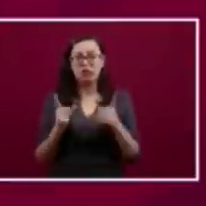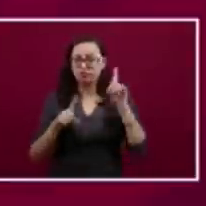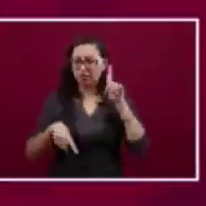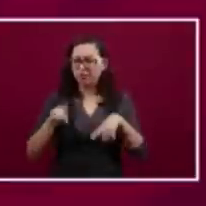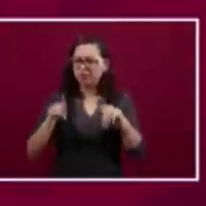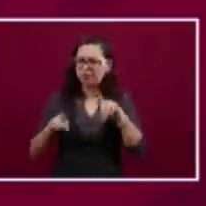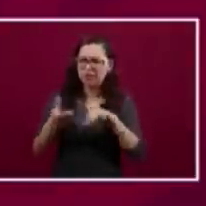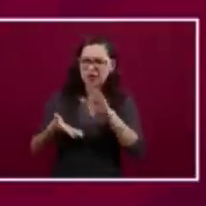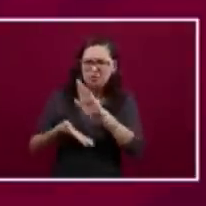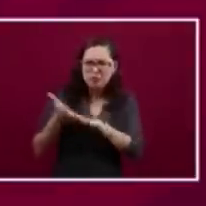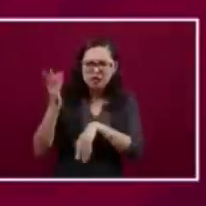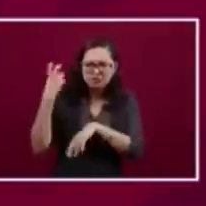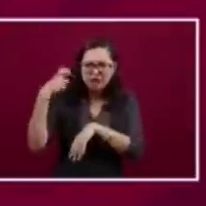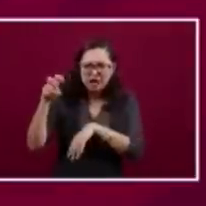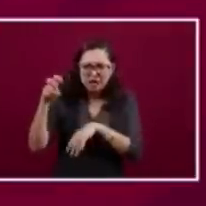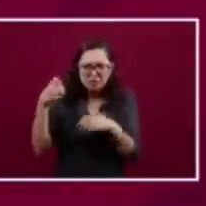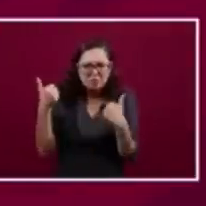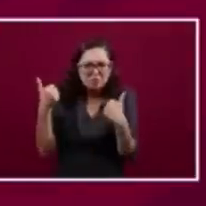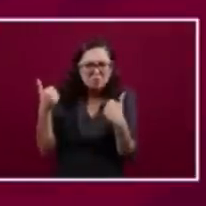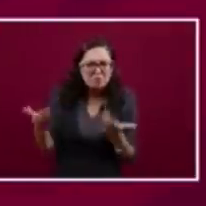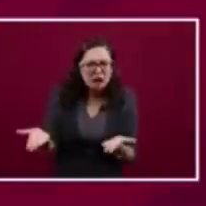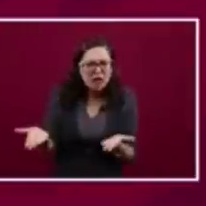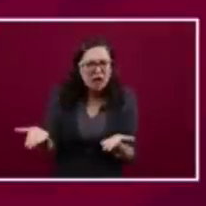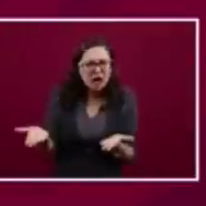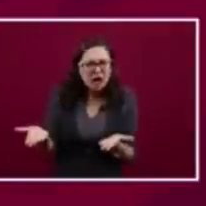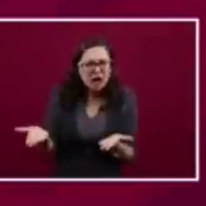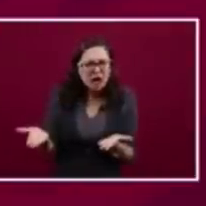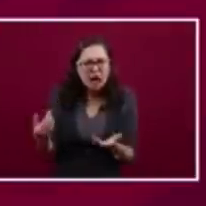misión. Tienen que fundarlo.